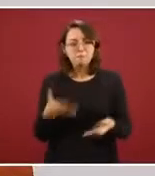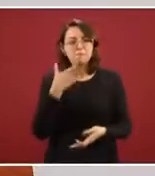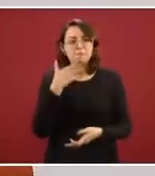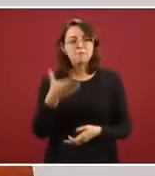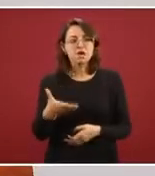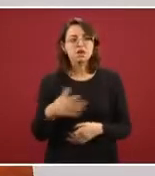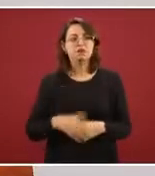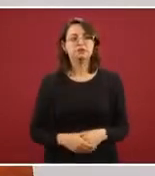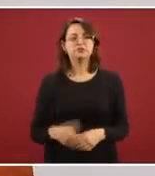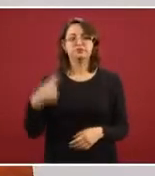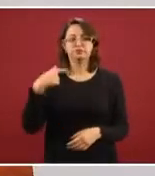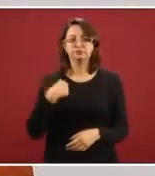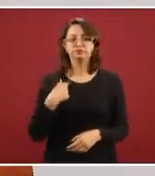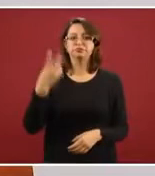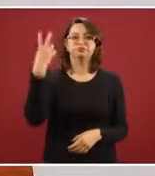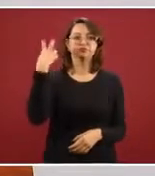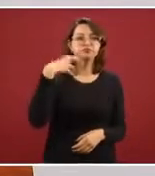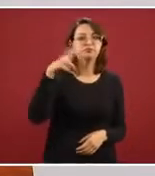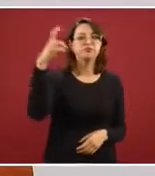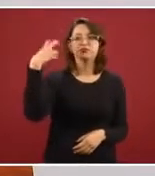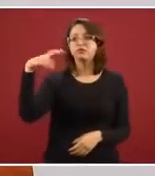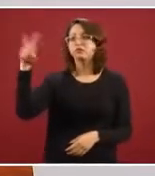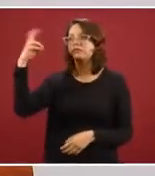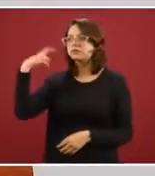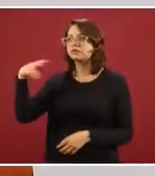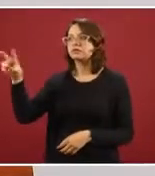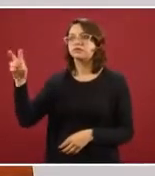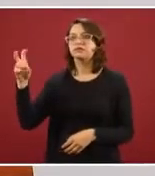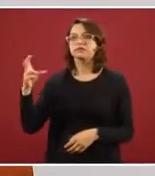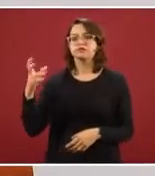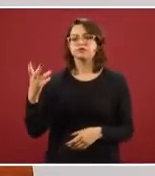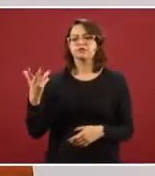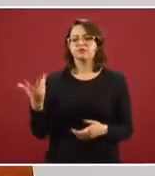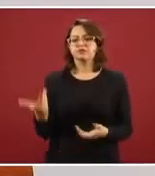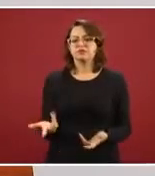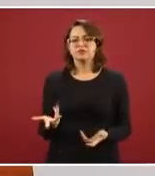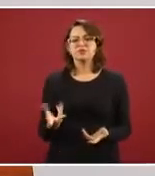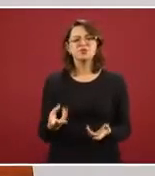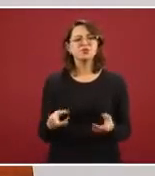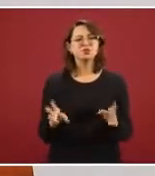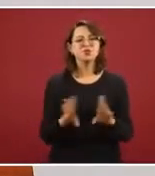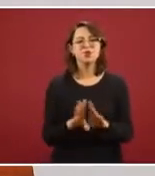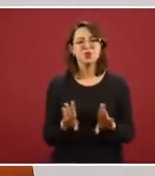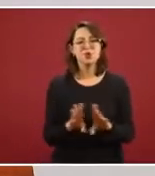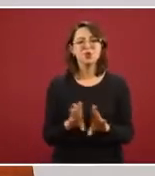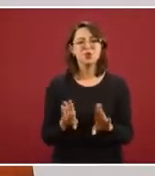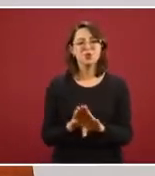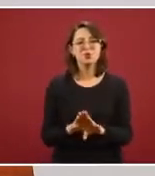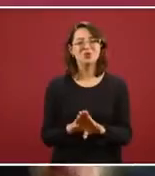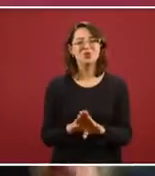hacemos hablamos de que como los refrescos embotellados